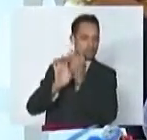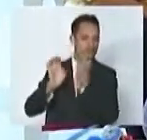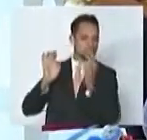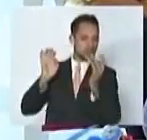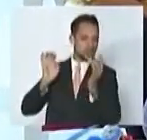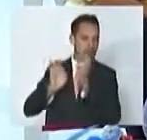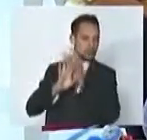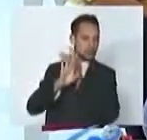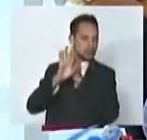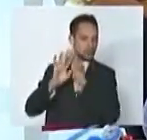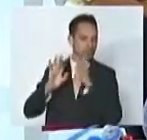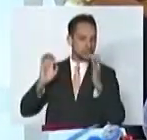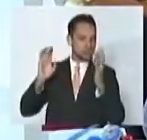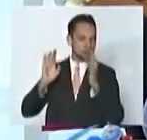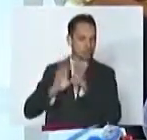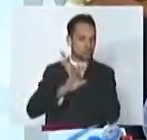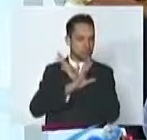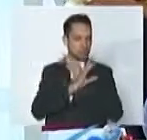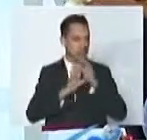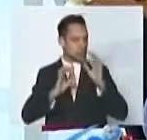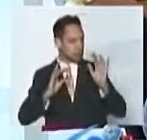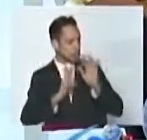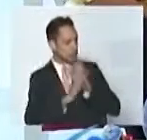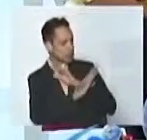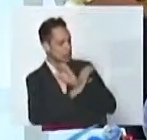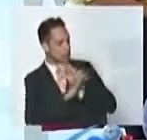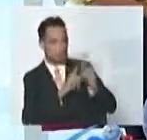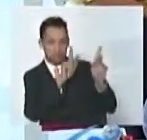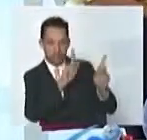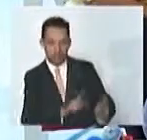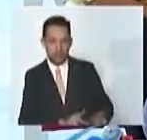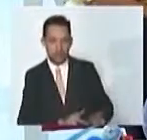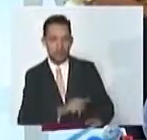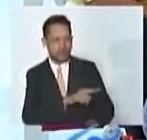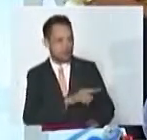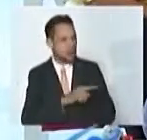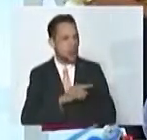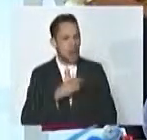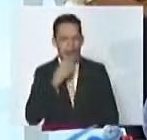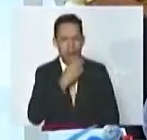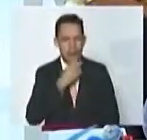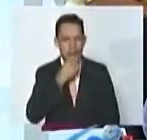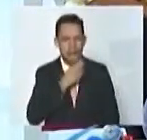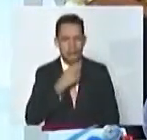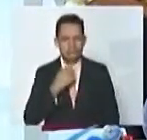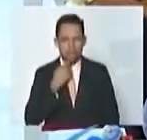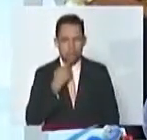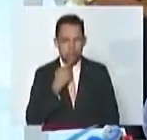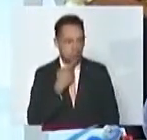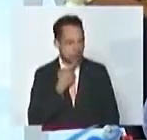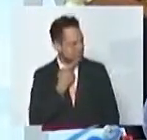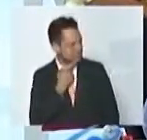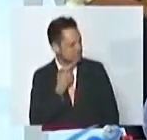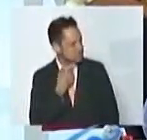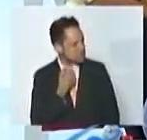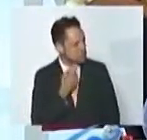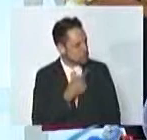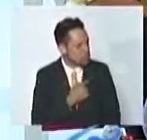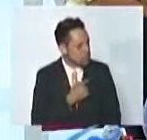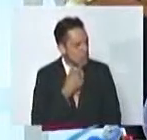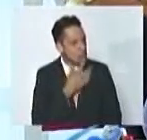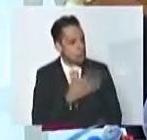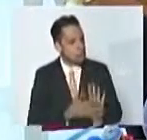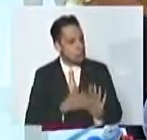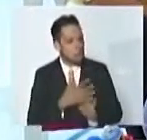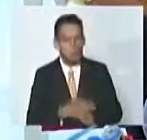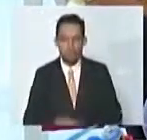ve y escucha pacientes que pronto han tenido problemas auditivos y uno los oye hablar muy mal. No manejan el tono y se enredan.